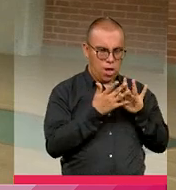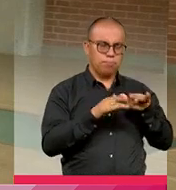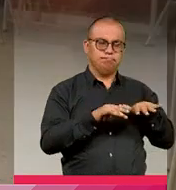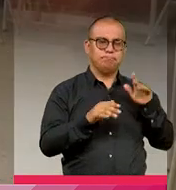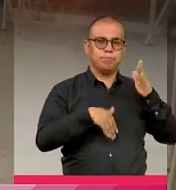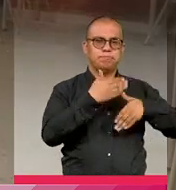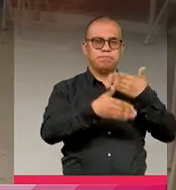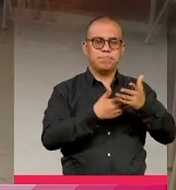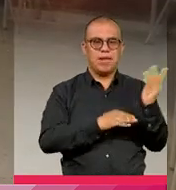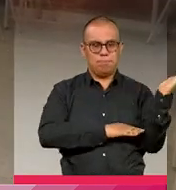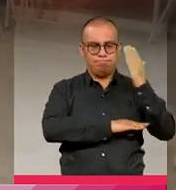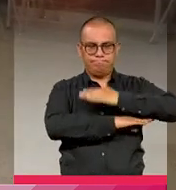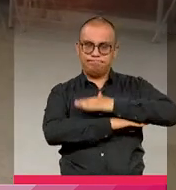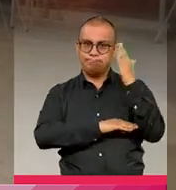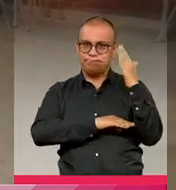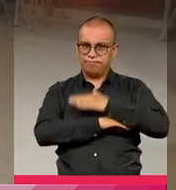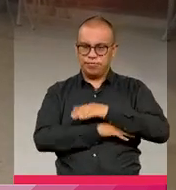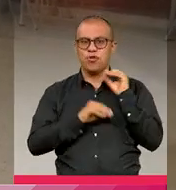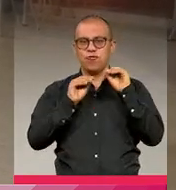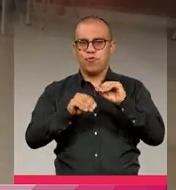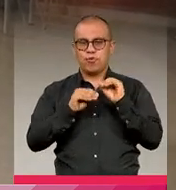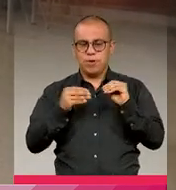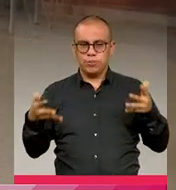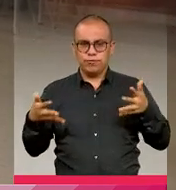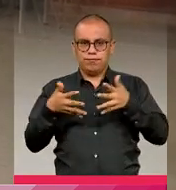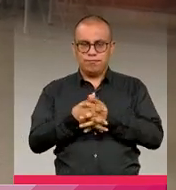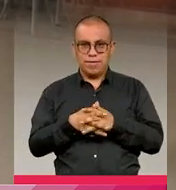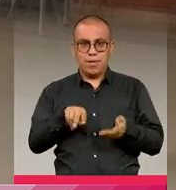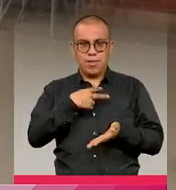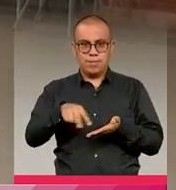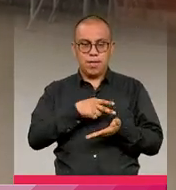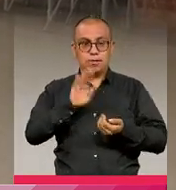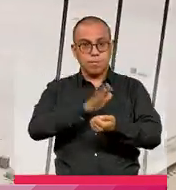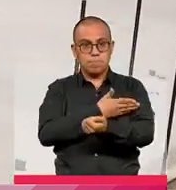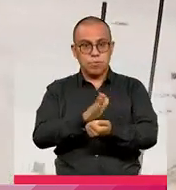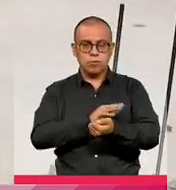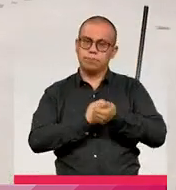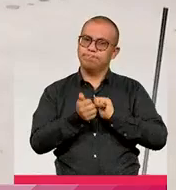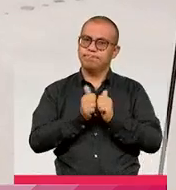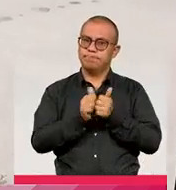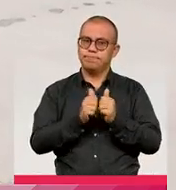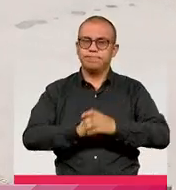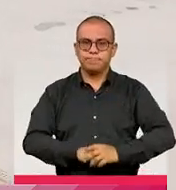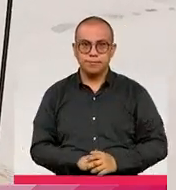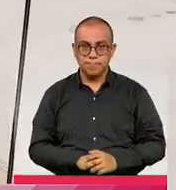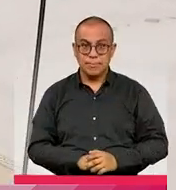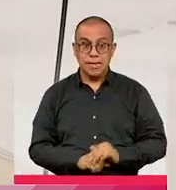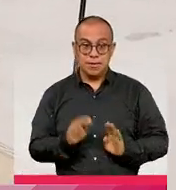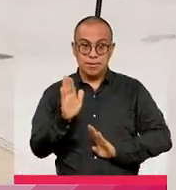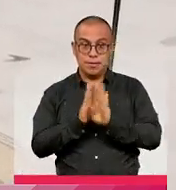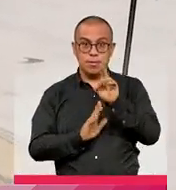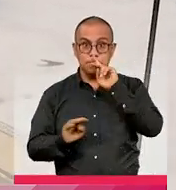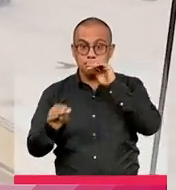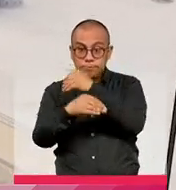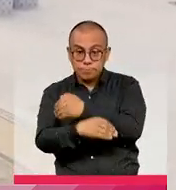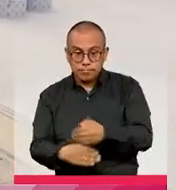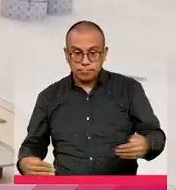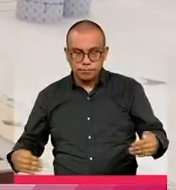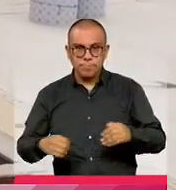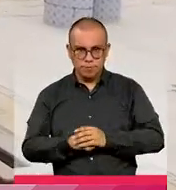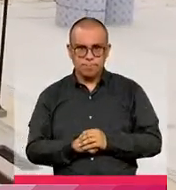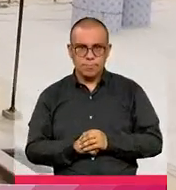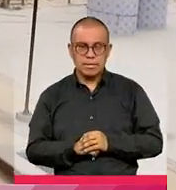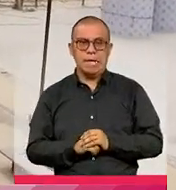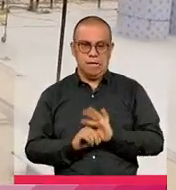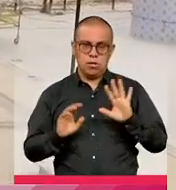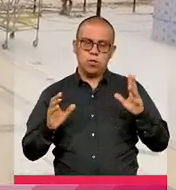para la jornada única y la formación integral en danza música y deportes el desarrollo de la primera infancia la educación